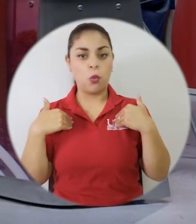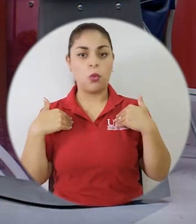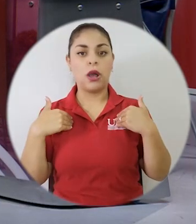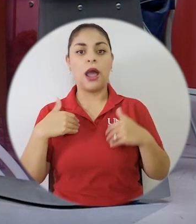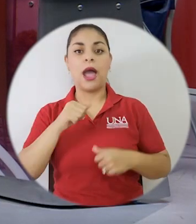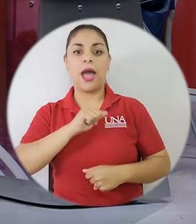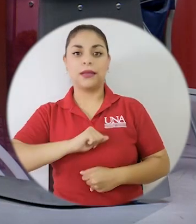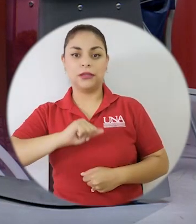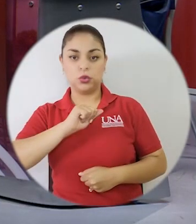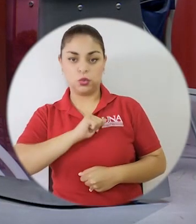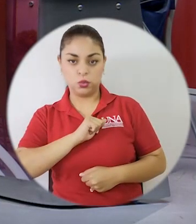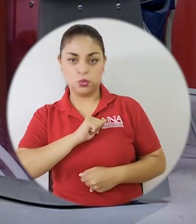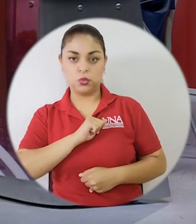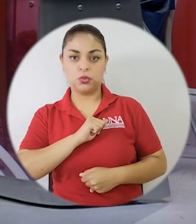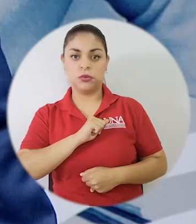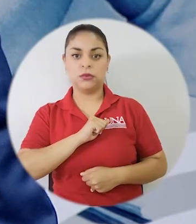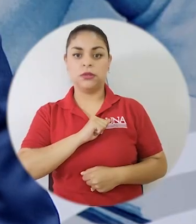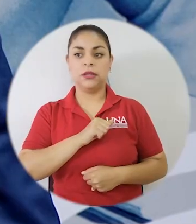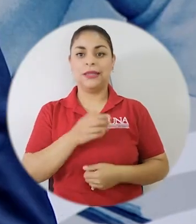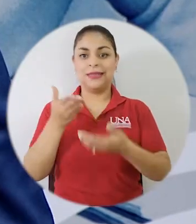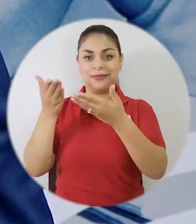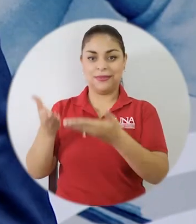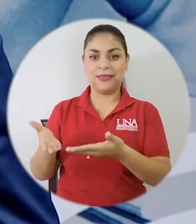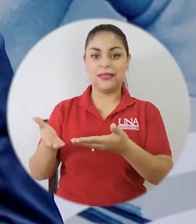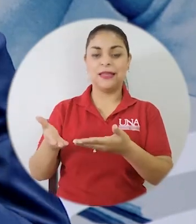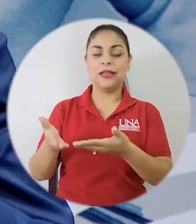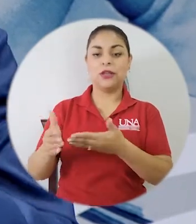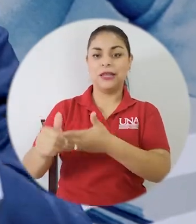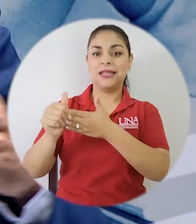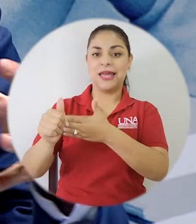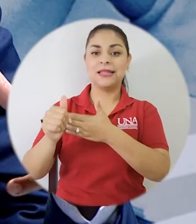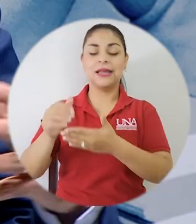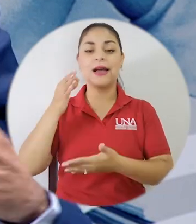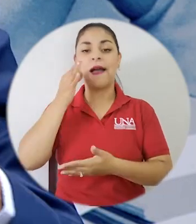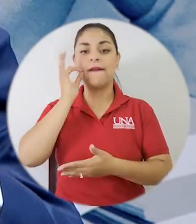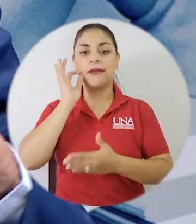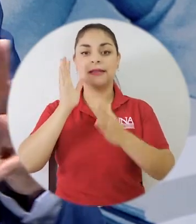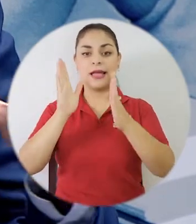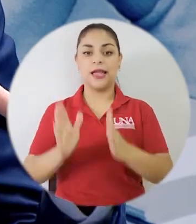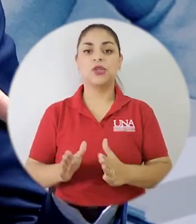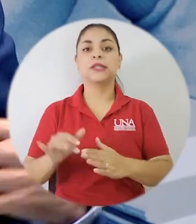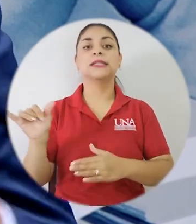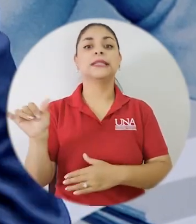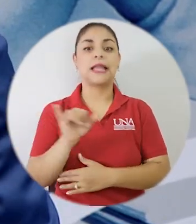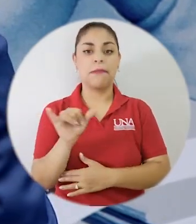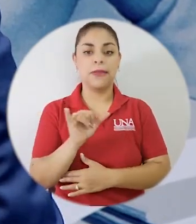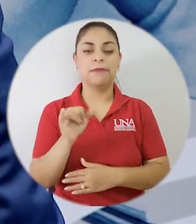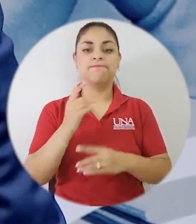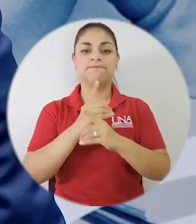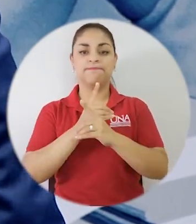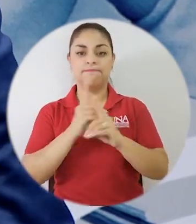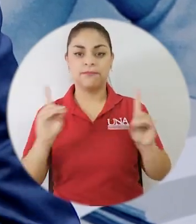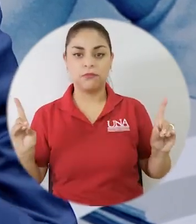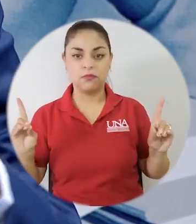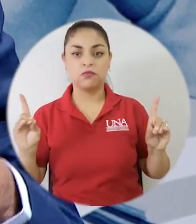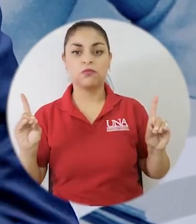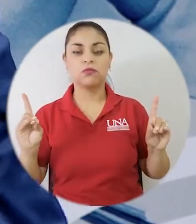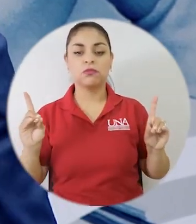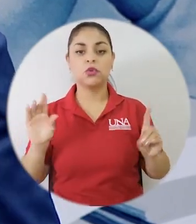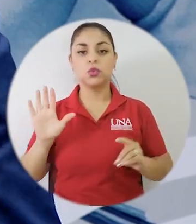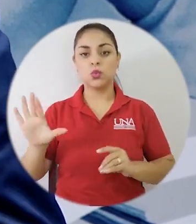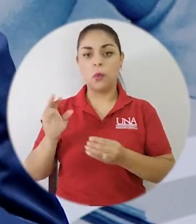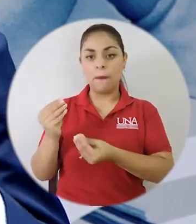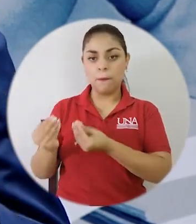de parte de la clase dirigente, de la oligarquía cafetalera, de también democratizar la